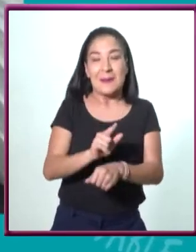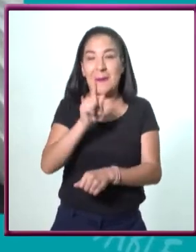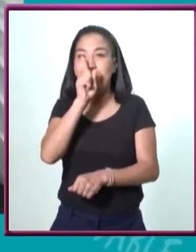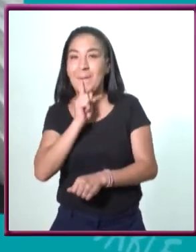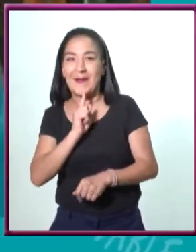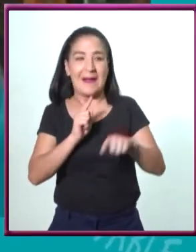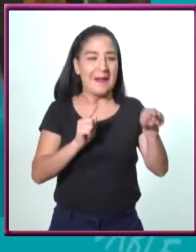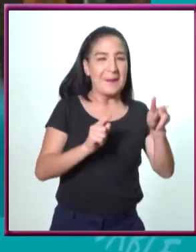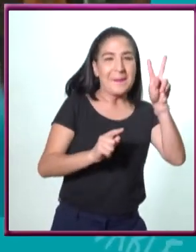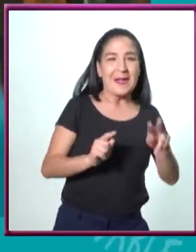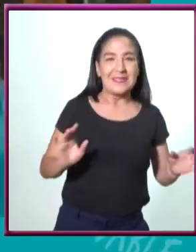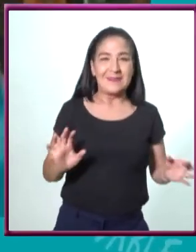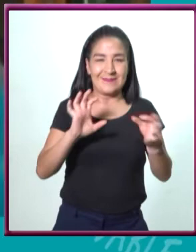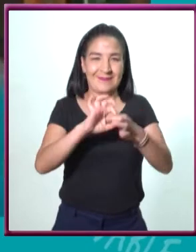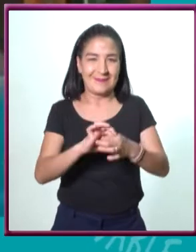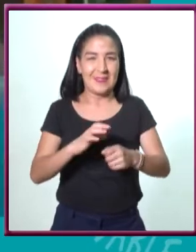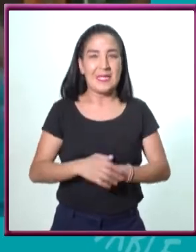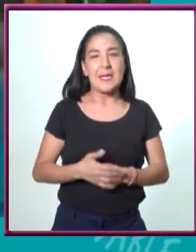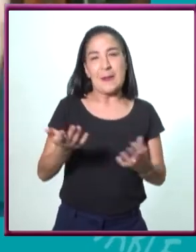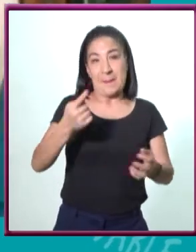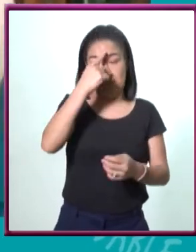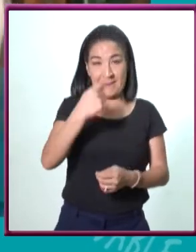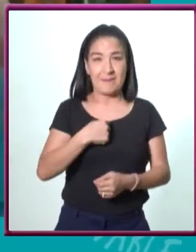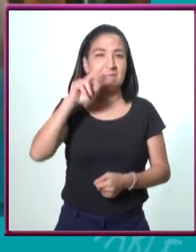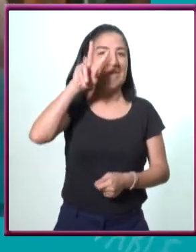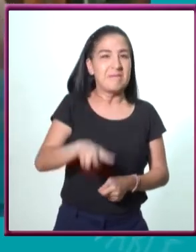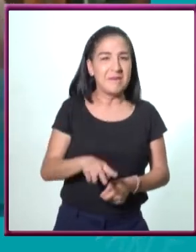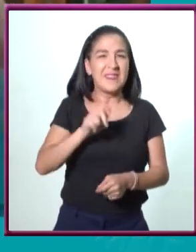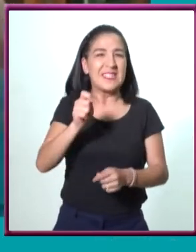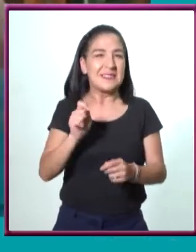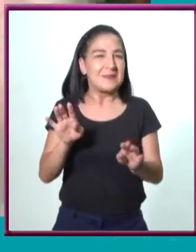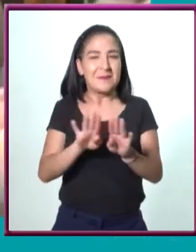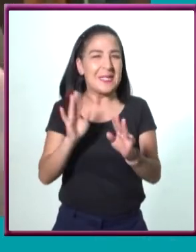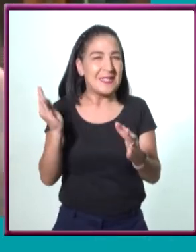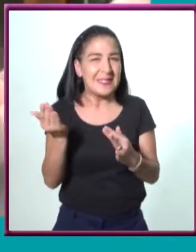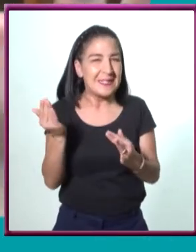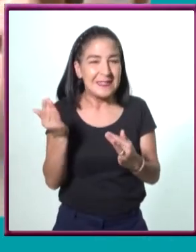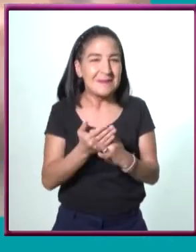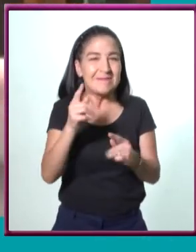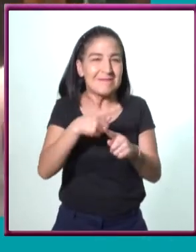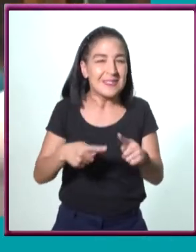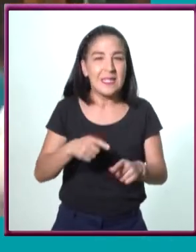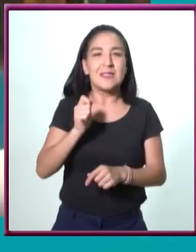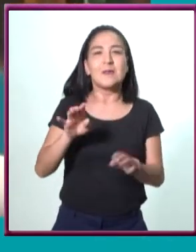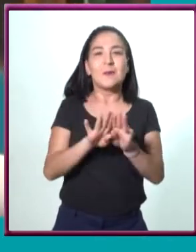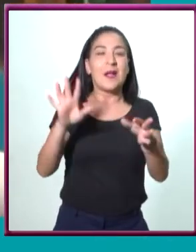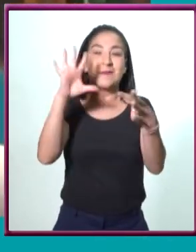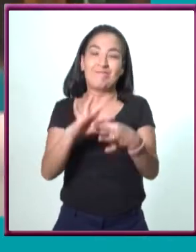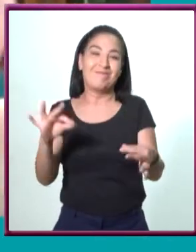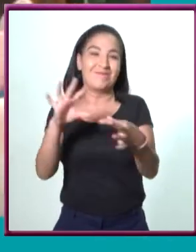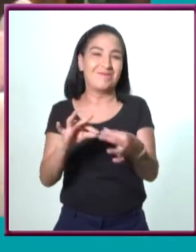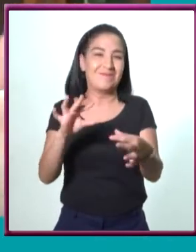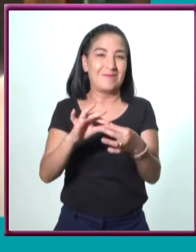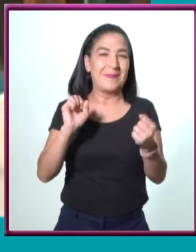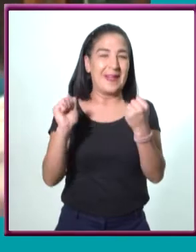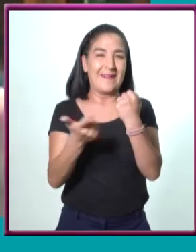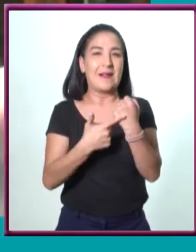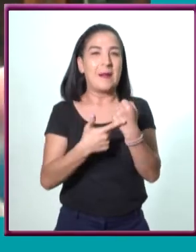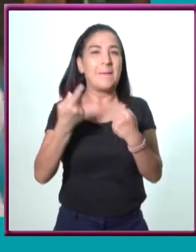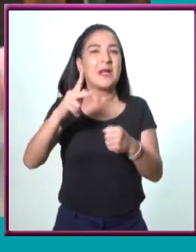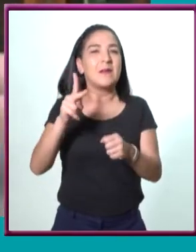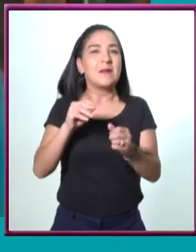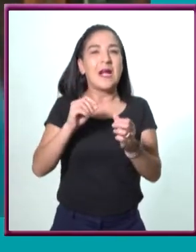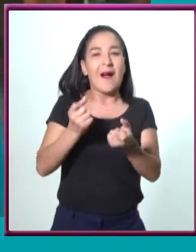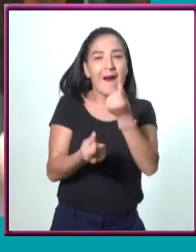la mentira. Para mí una verdad a medias es cuando estás contando algo, pero